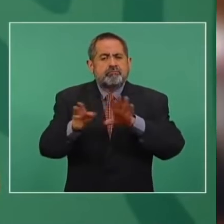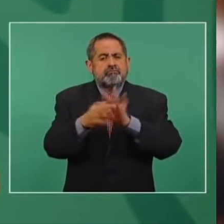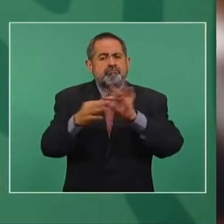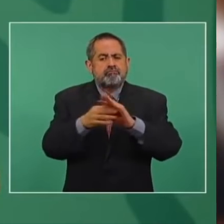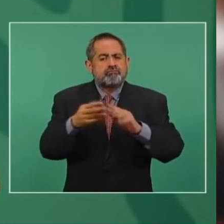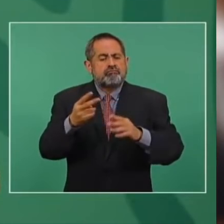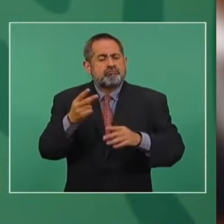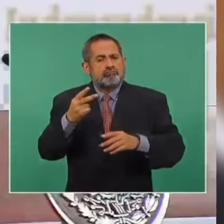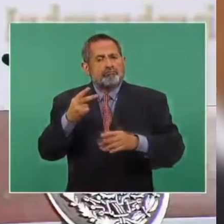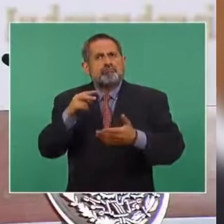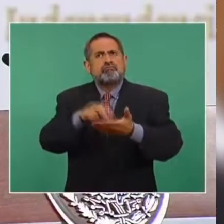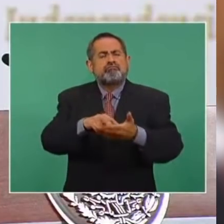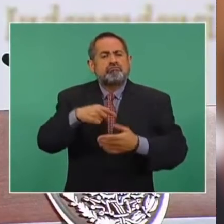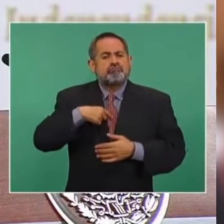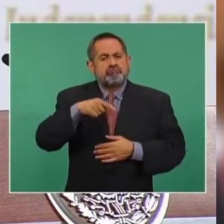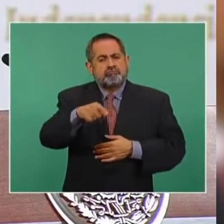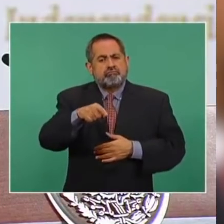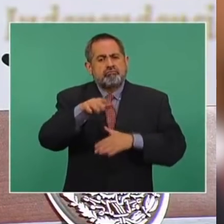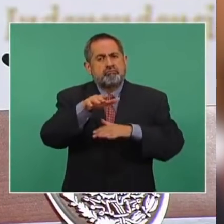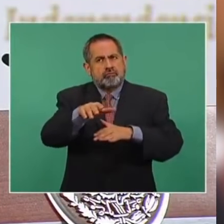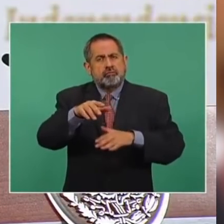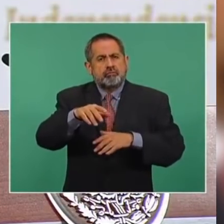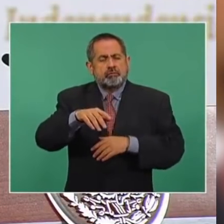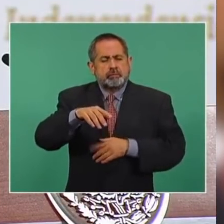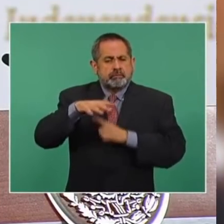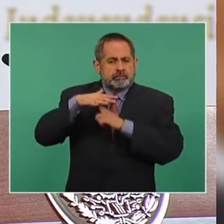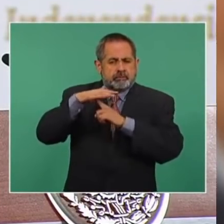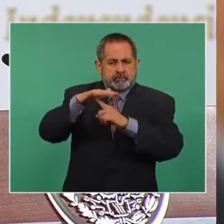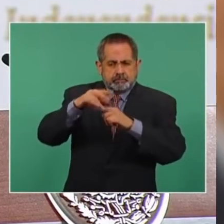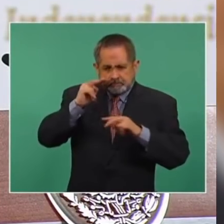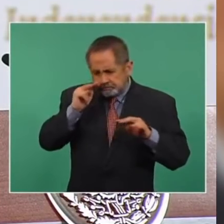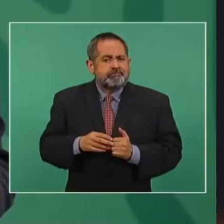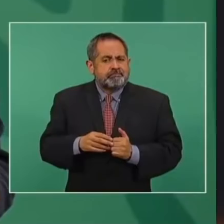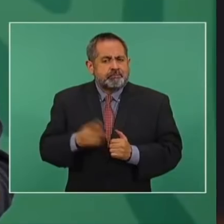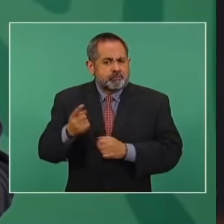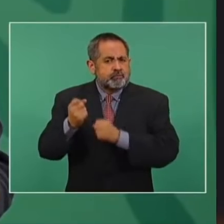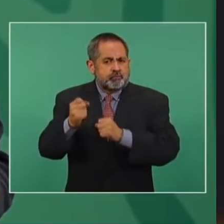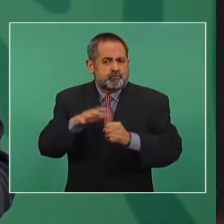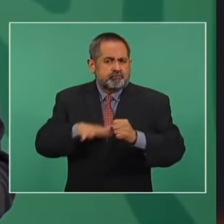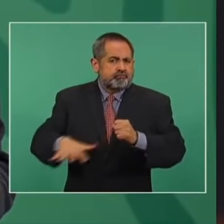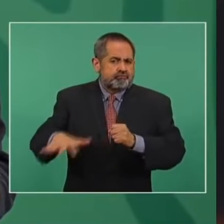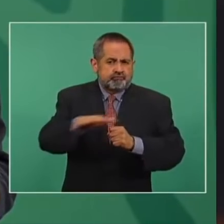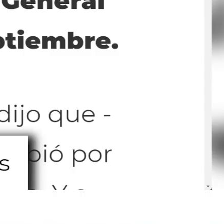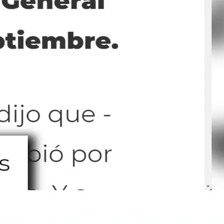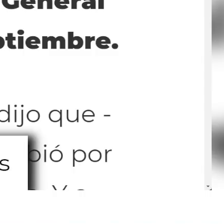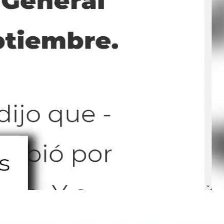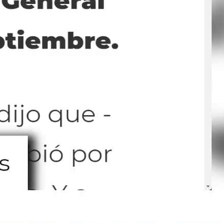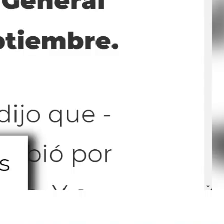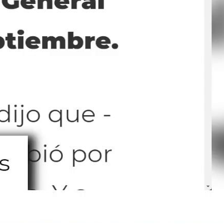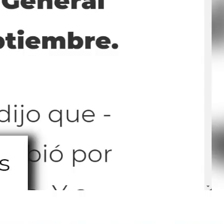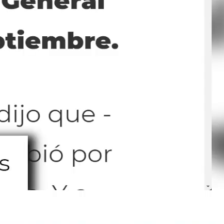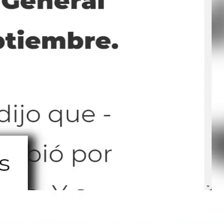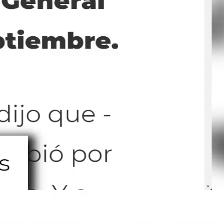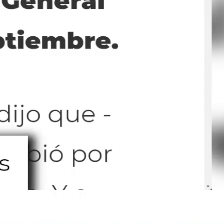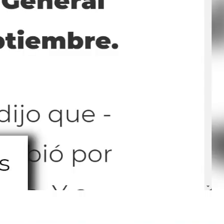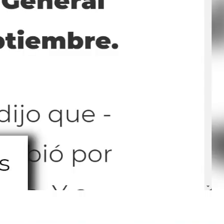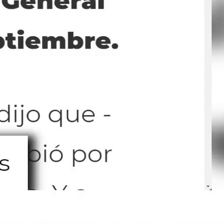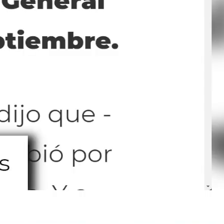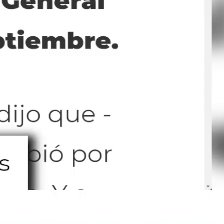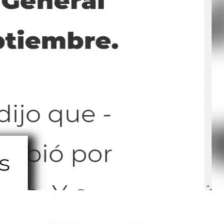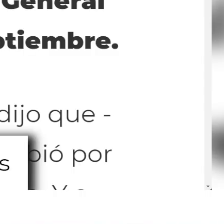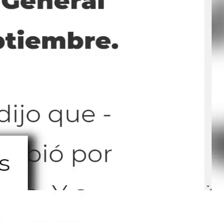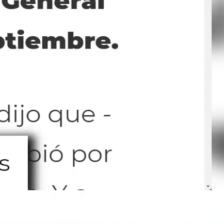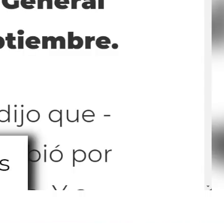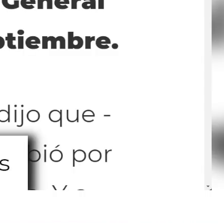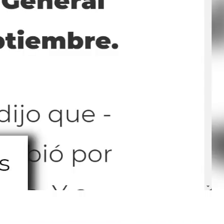aquí es que el presidente les supo responder de una manera sumamente elegante en la supuesta investigación realizada